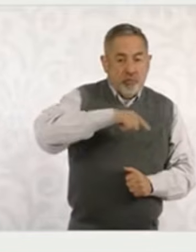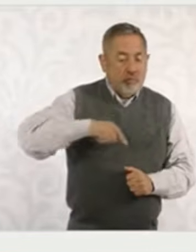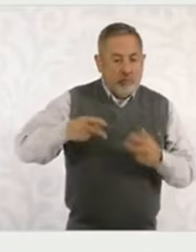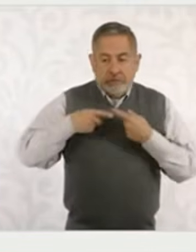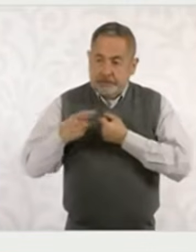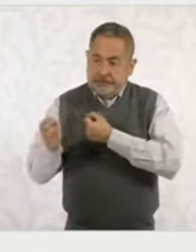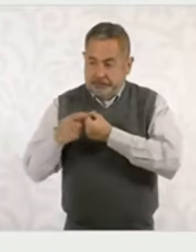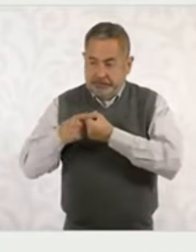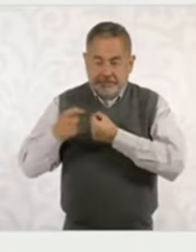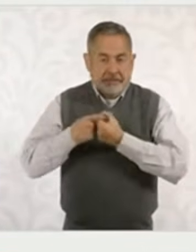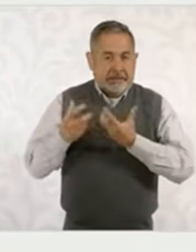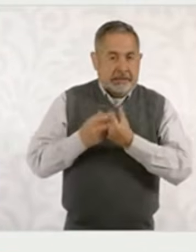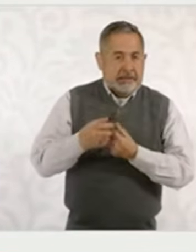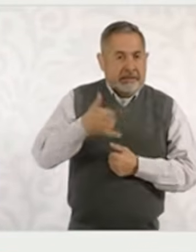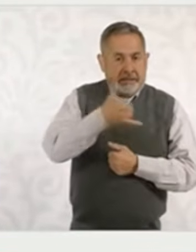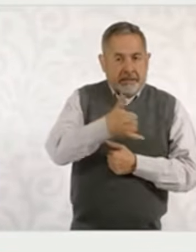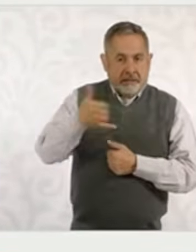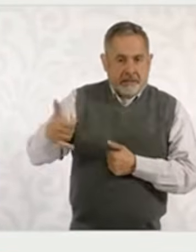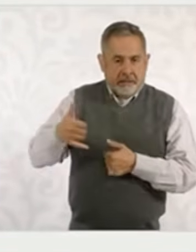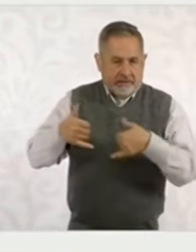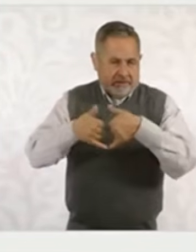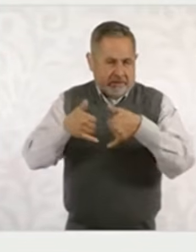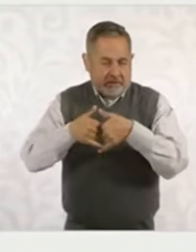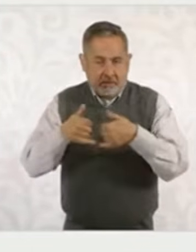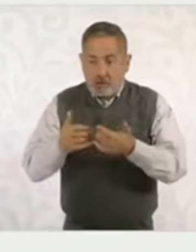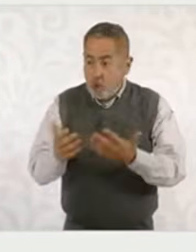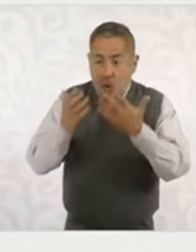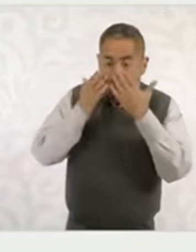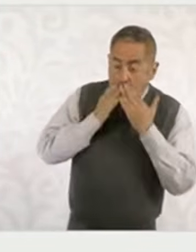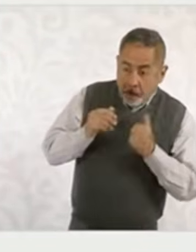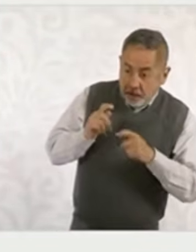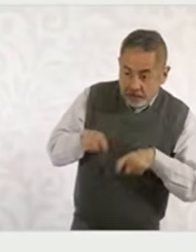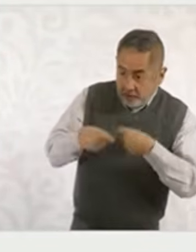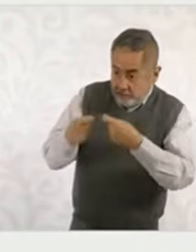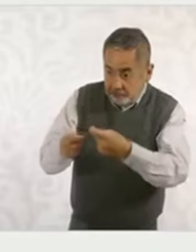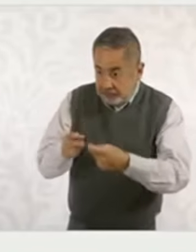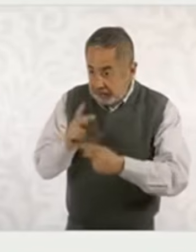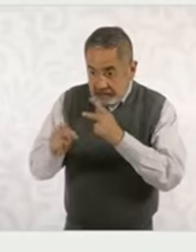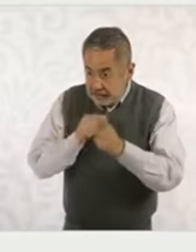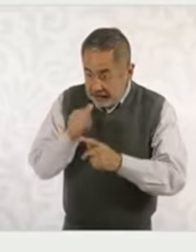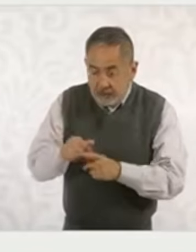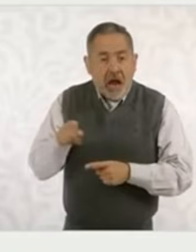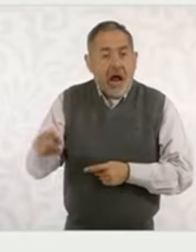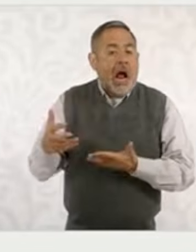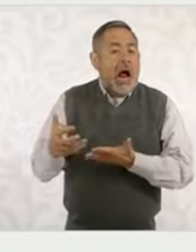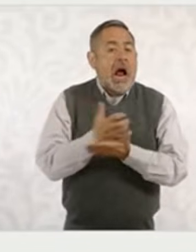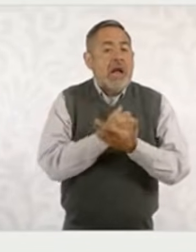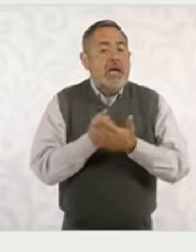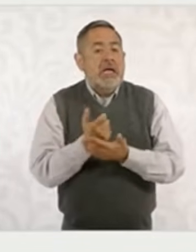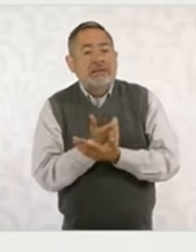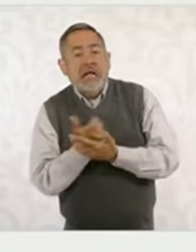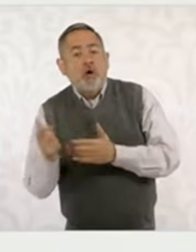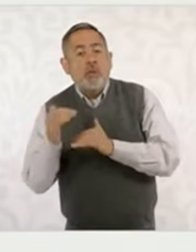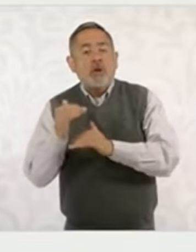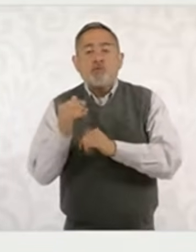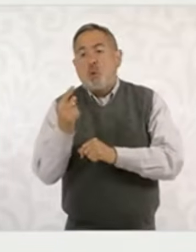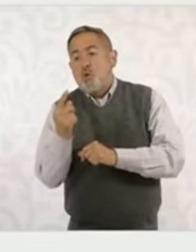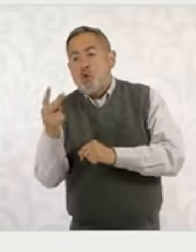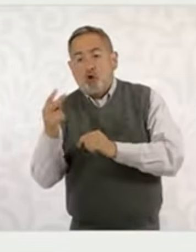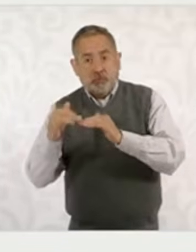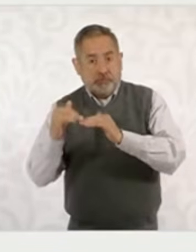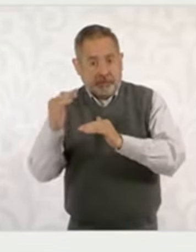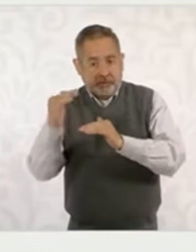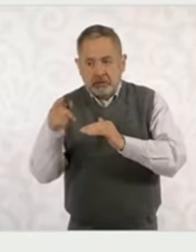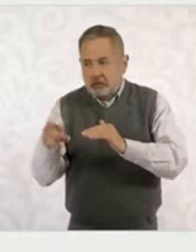Infonavit que no tienen un crédito hipotecario y que ganan entre 1 y 2 salarios mínimos tienen derecho